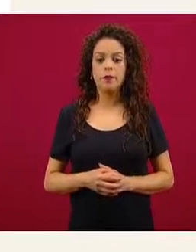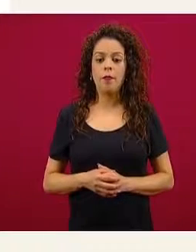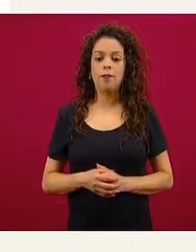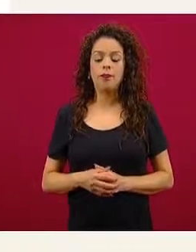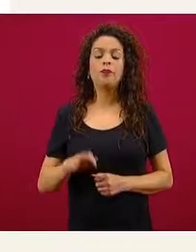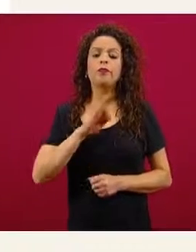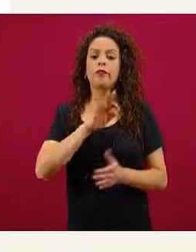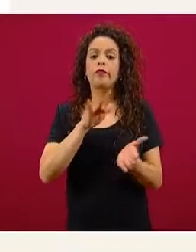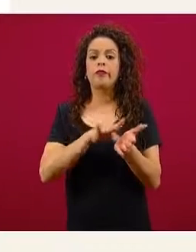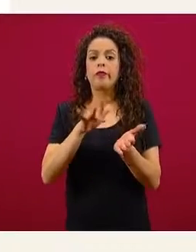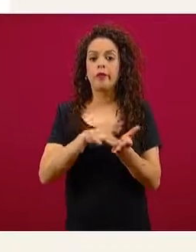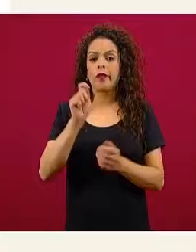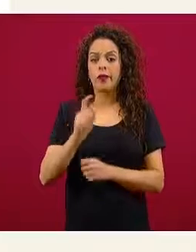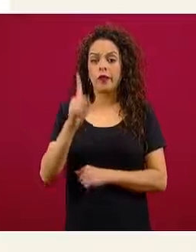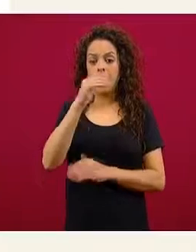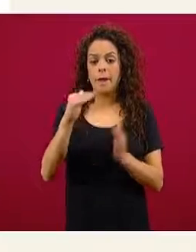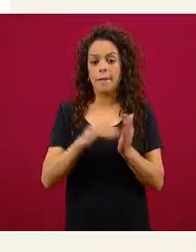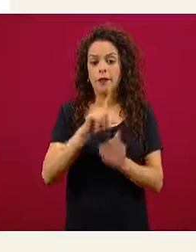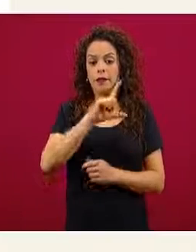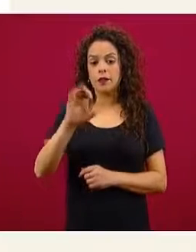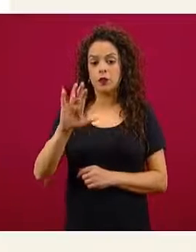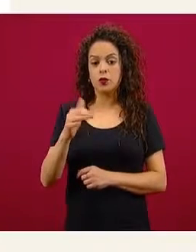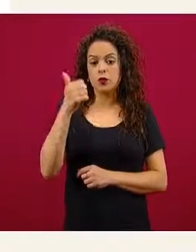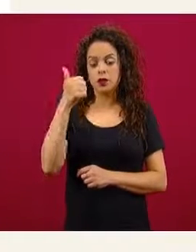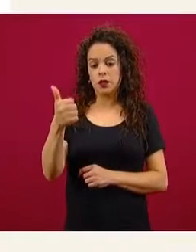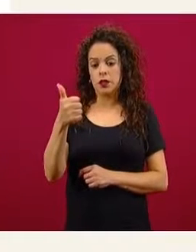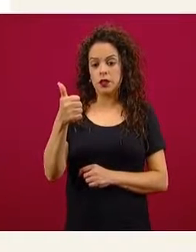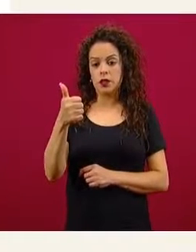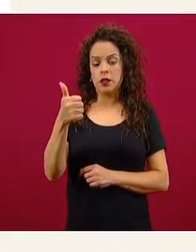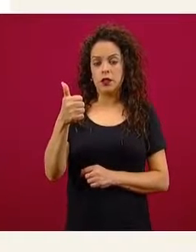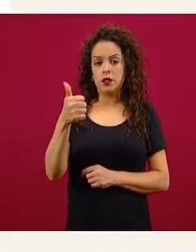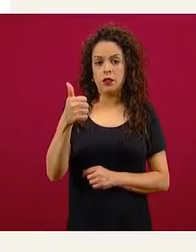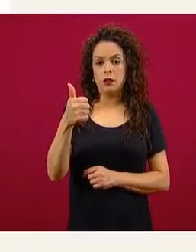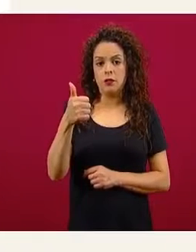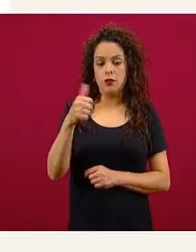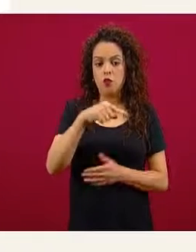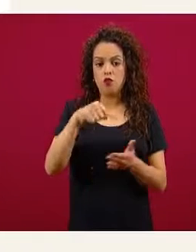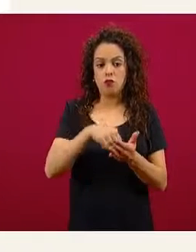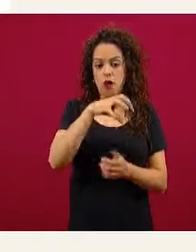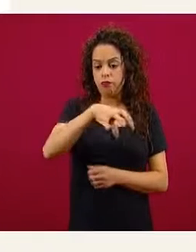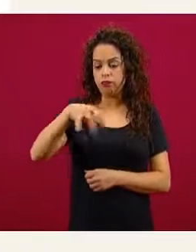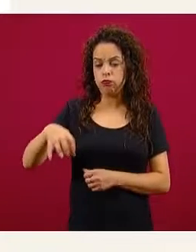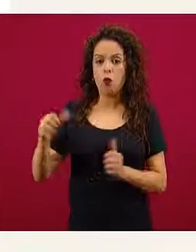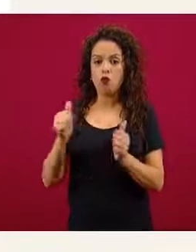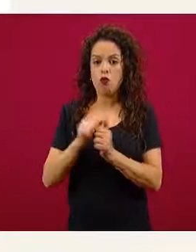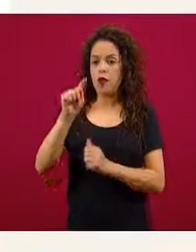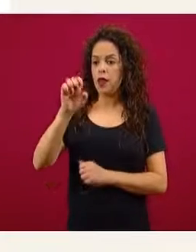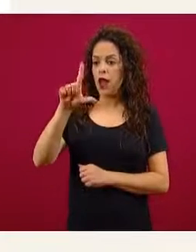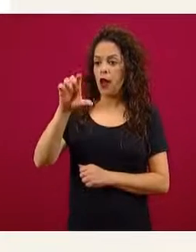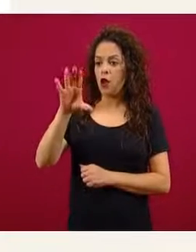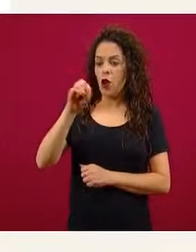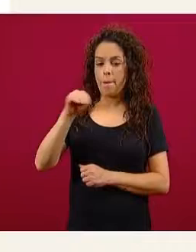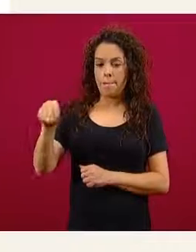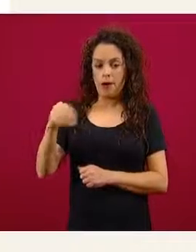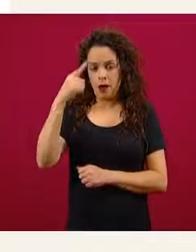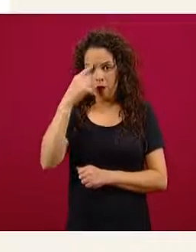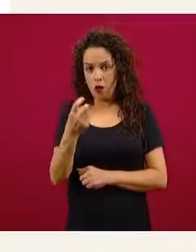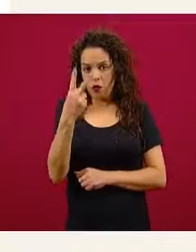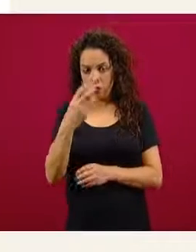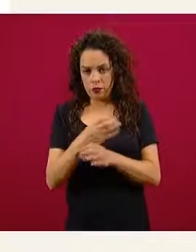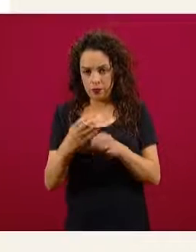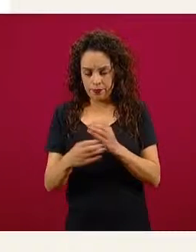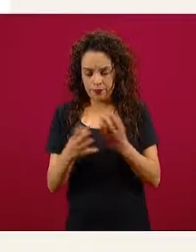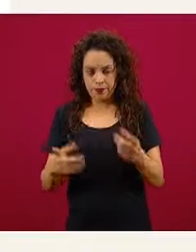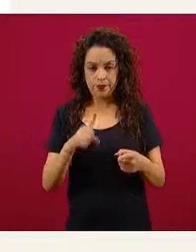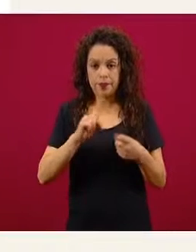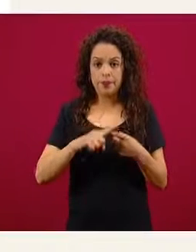apoyarnos en la red de 1,756 sucursales de Telecom para dos cosas. Una, dispersar